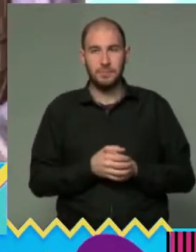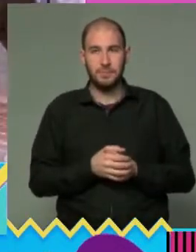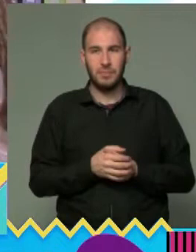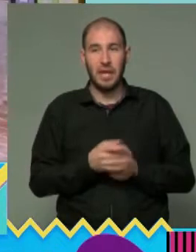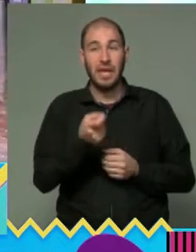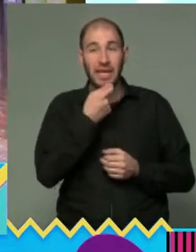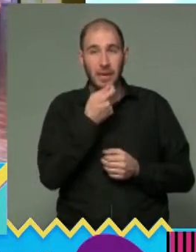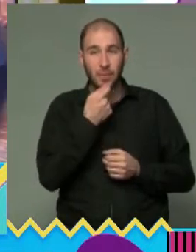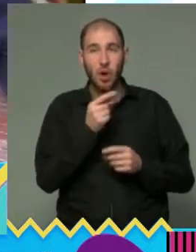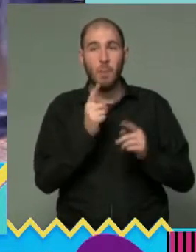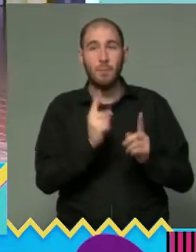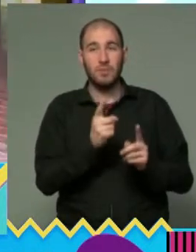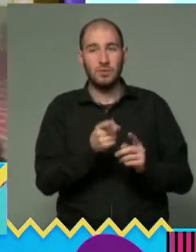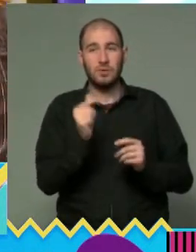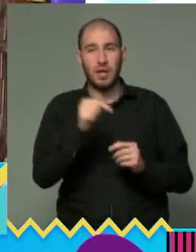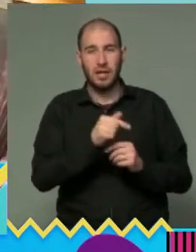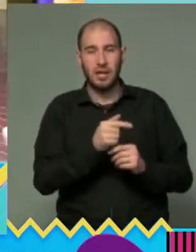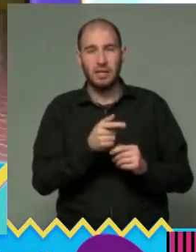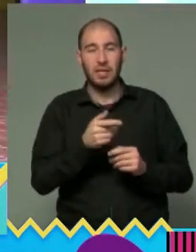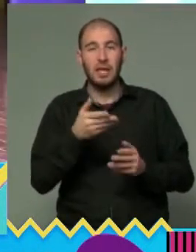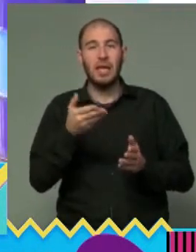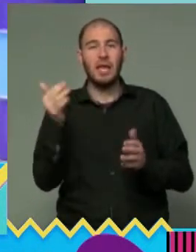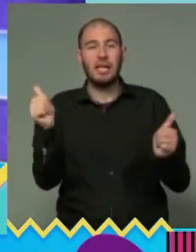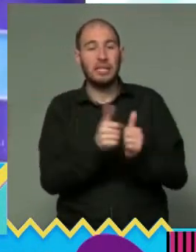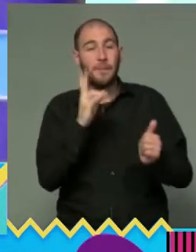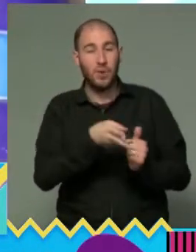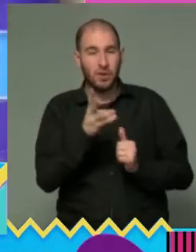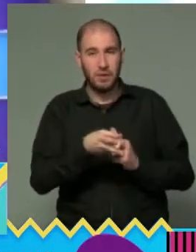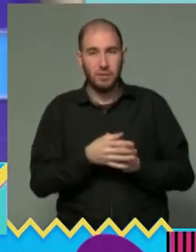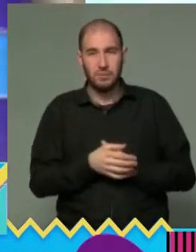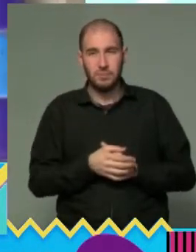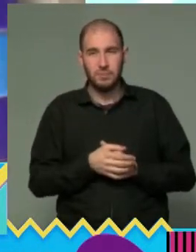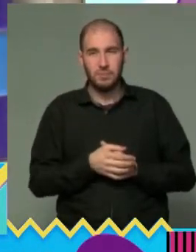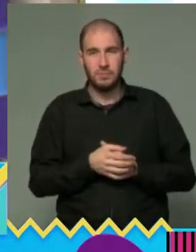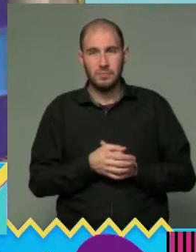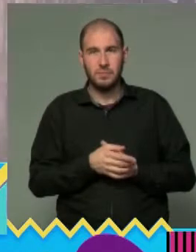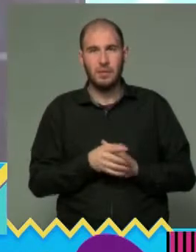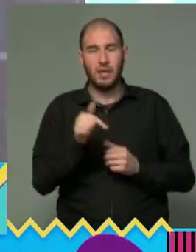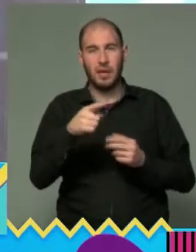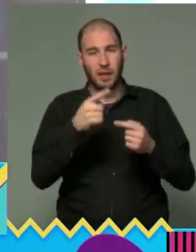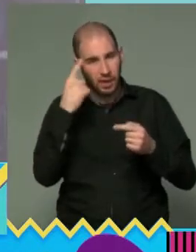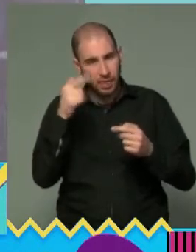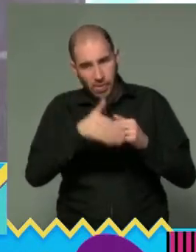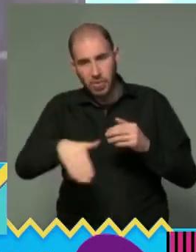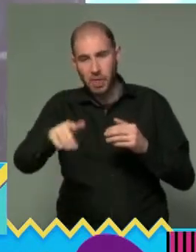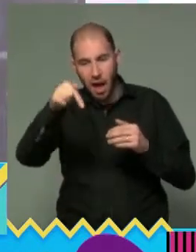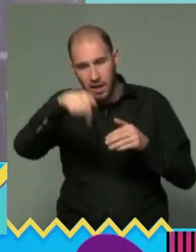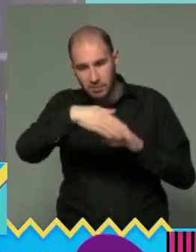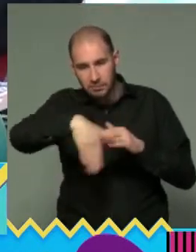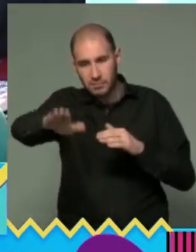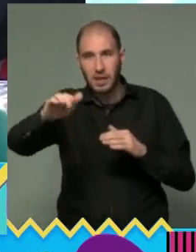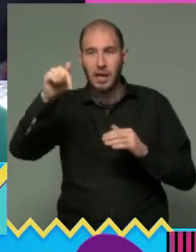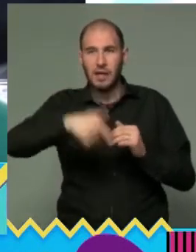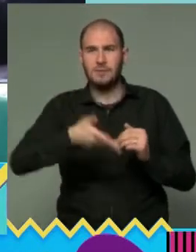el ejemplo de una persona que se le hizo una restricción de acercamiento, que de eso él deduzca que a partir de ahí eso